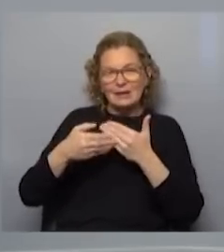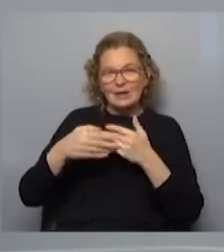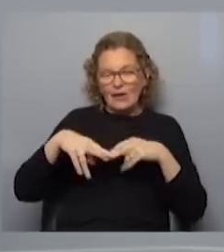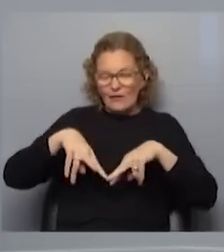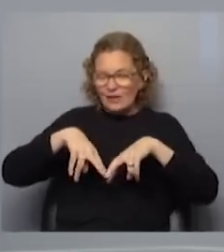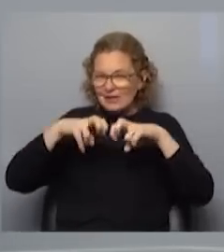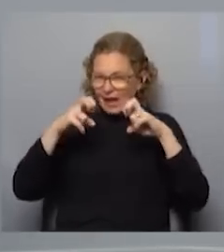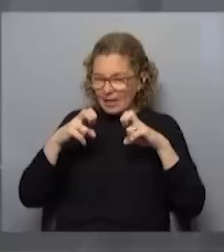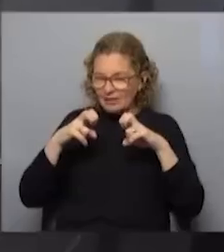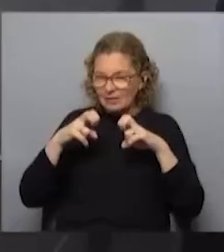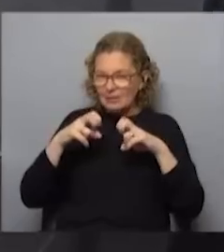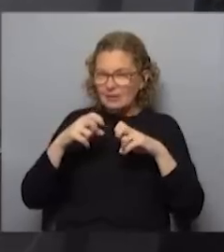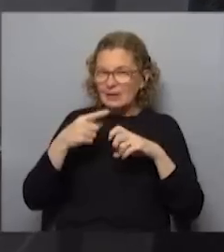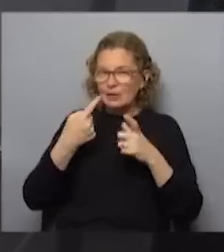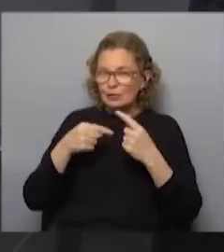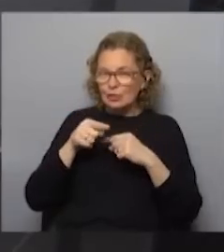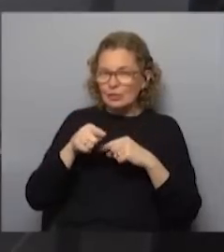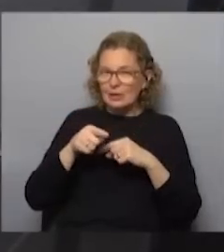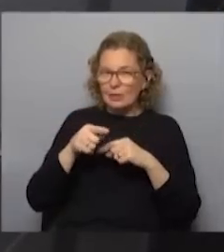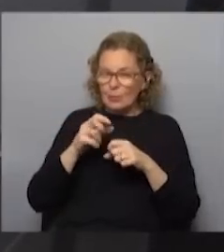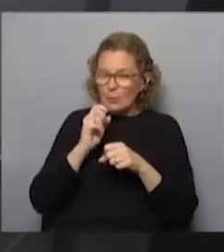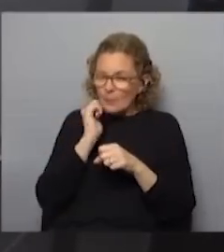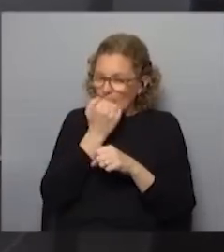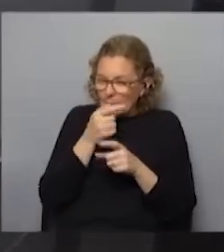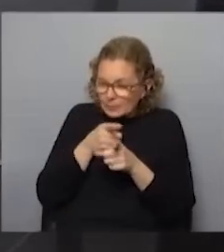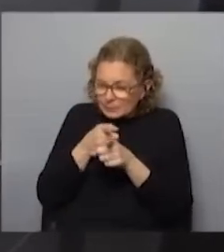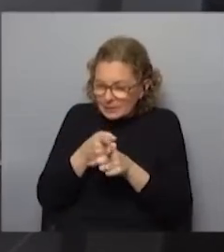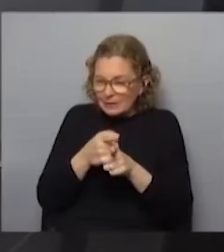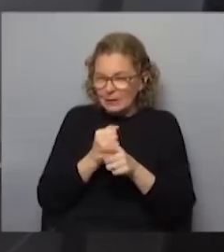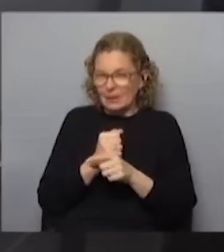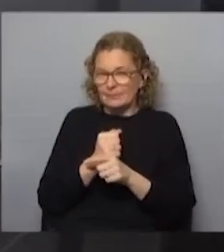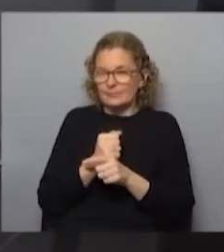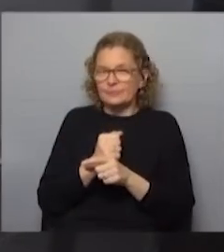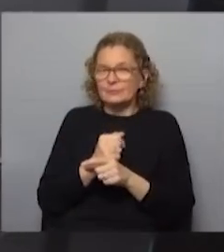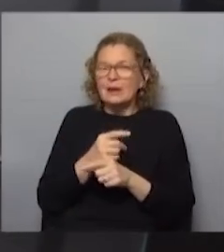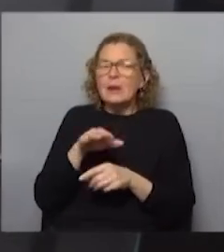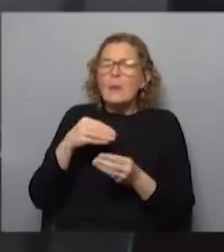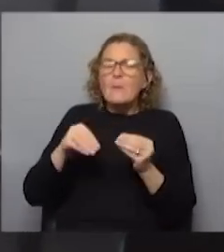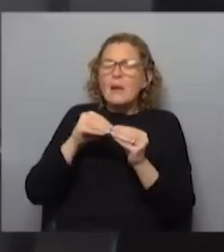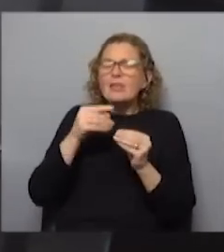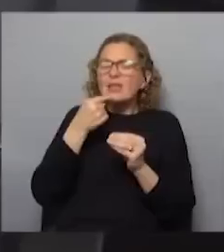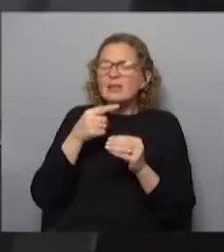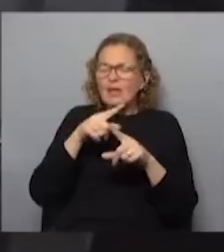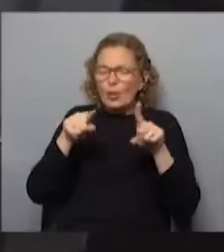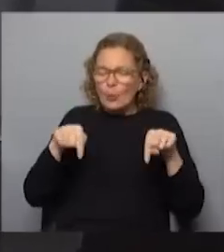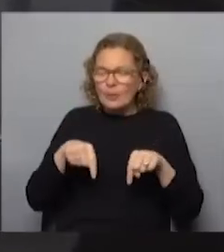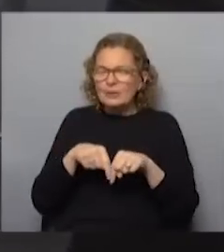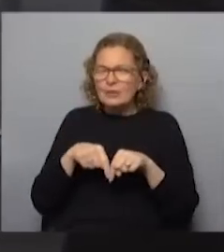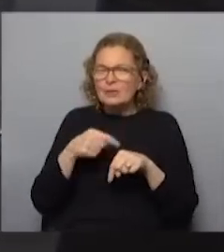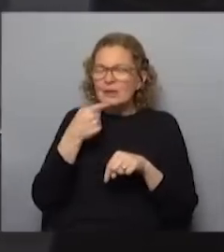investigadas por lo tanto espiadas perseguidas Y qué más decía ese documento